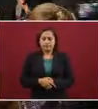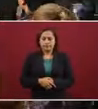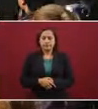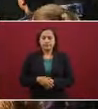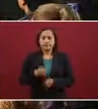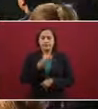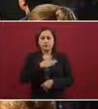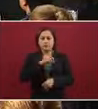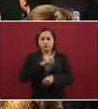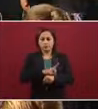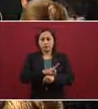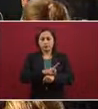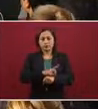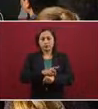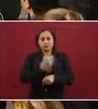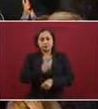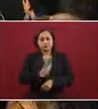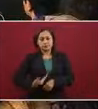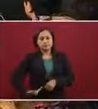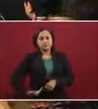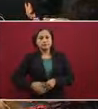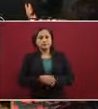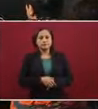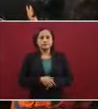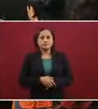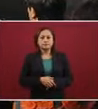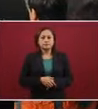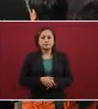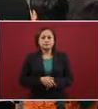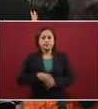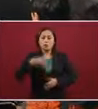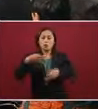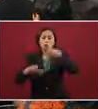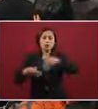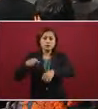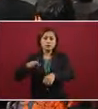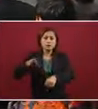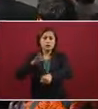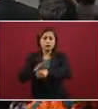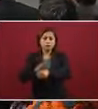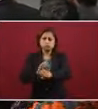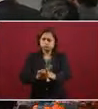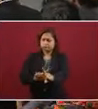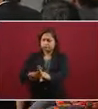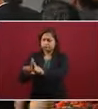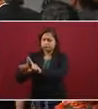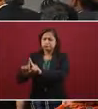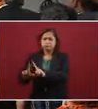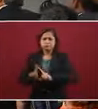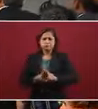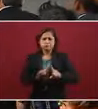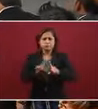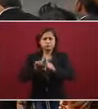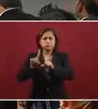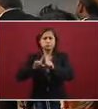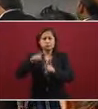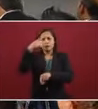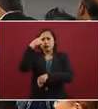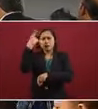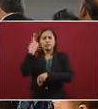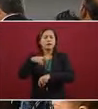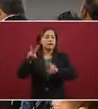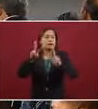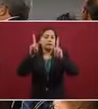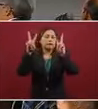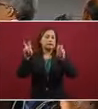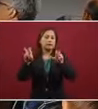Buenos días, presidente. Los múltiples amparos que se han interpuesto para que se construya el aeropuerto de Santa Lucía,